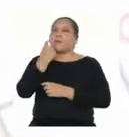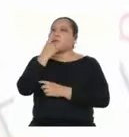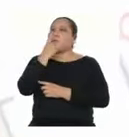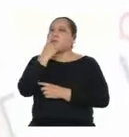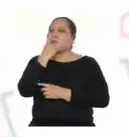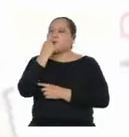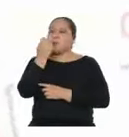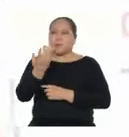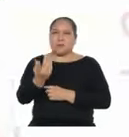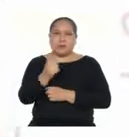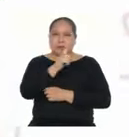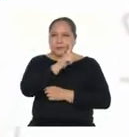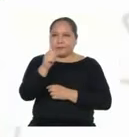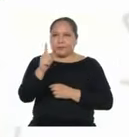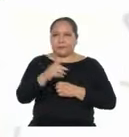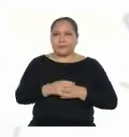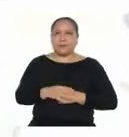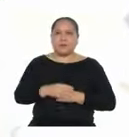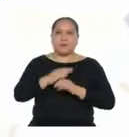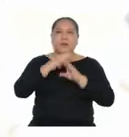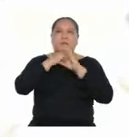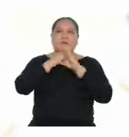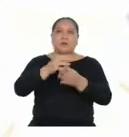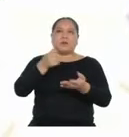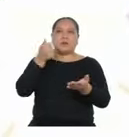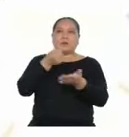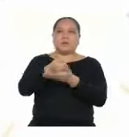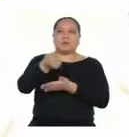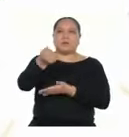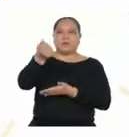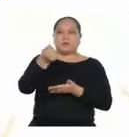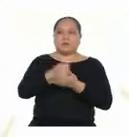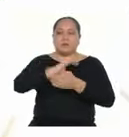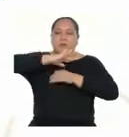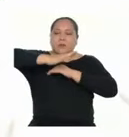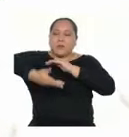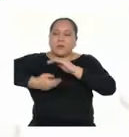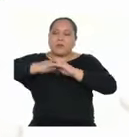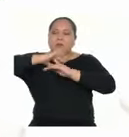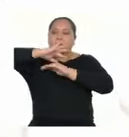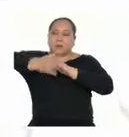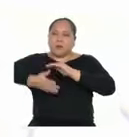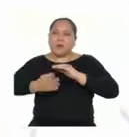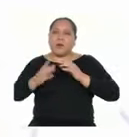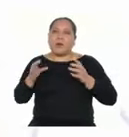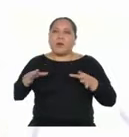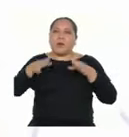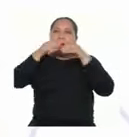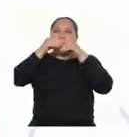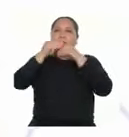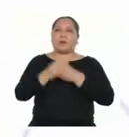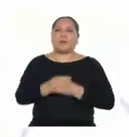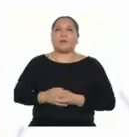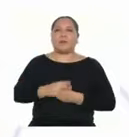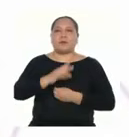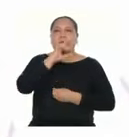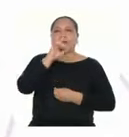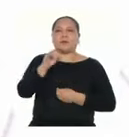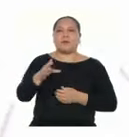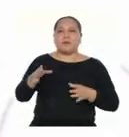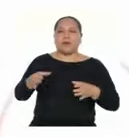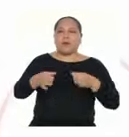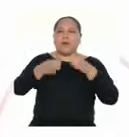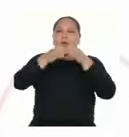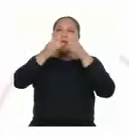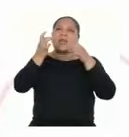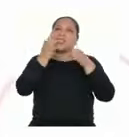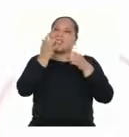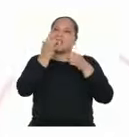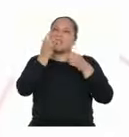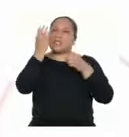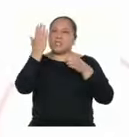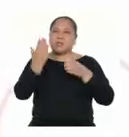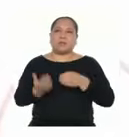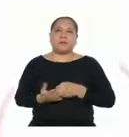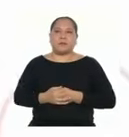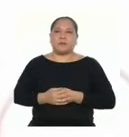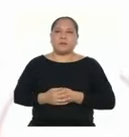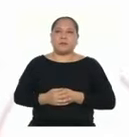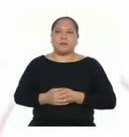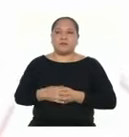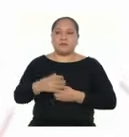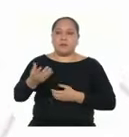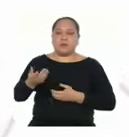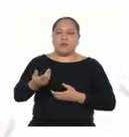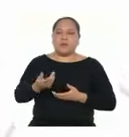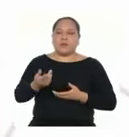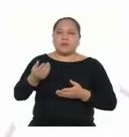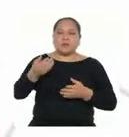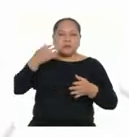de plástico. Evitar comprar alimentos envueltos en plásticos. Usar botellas de cristal.